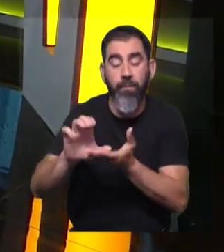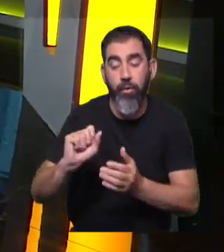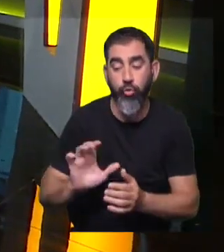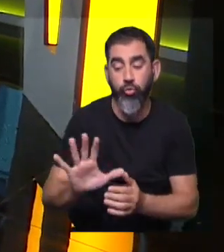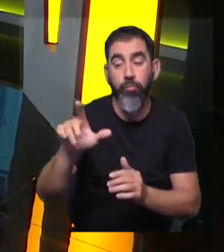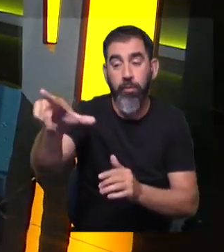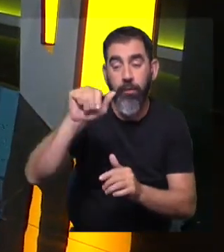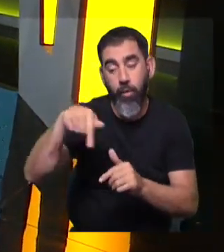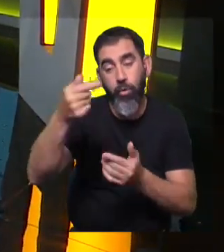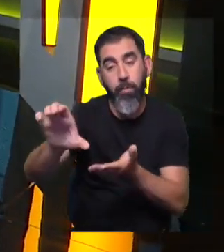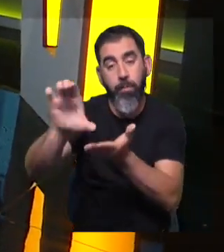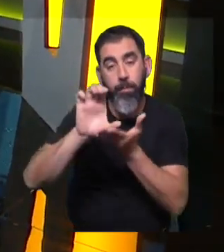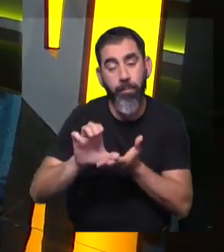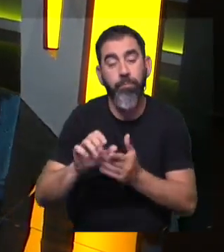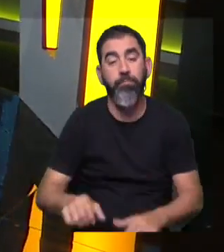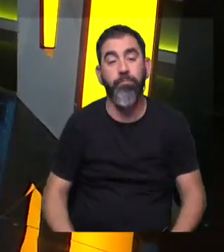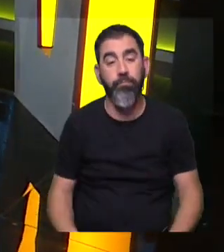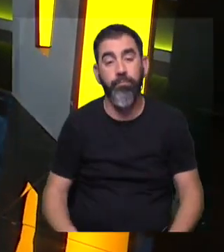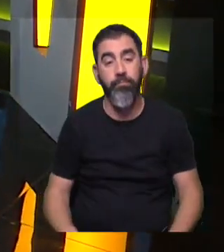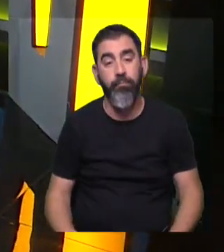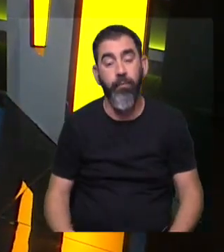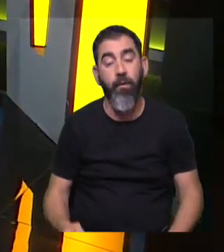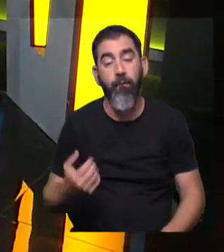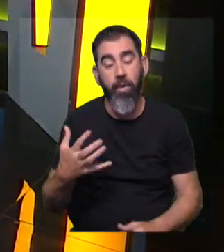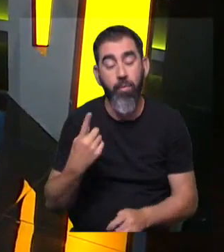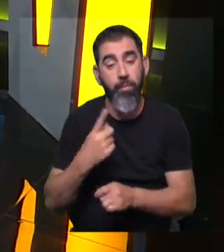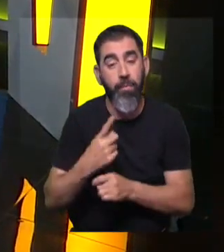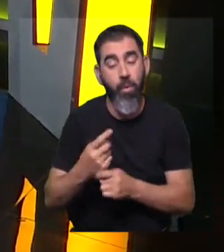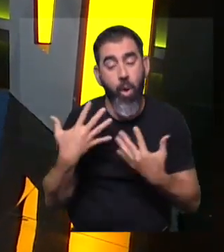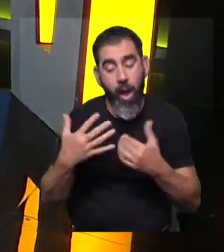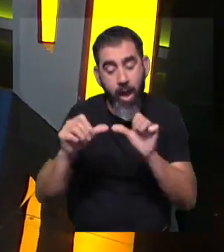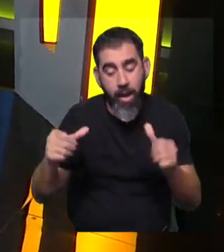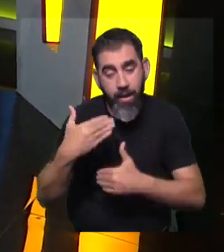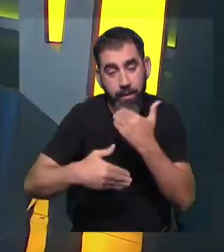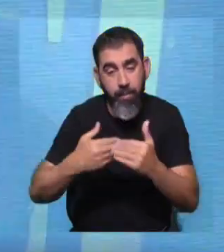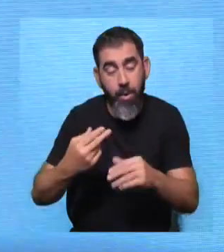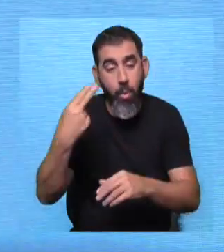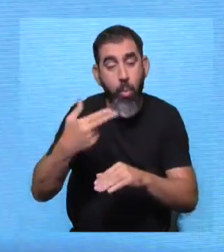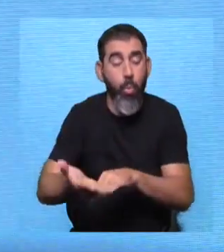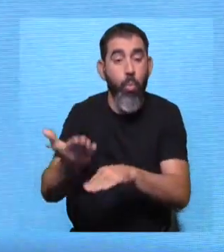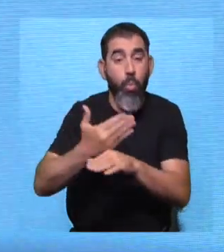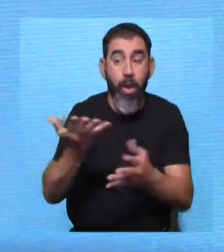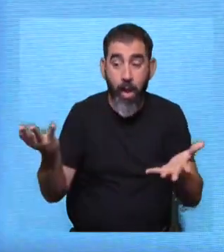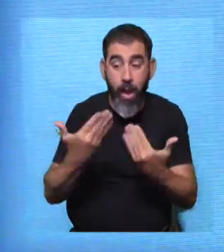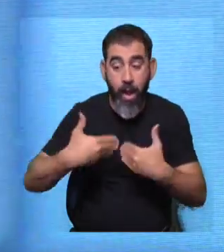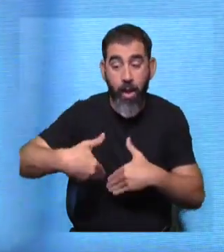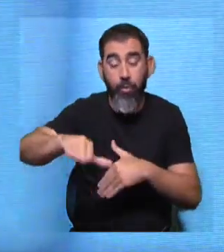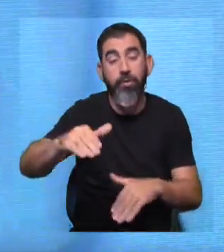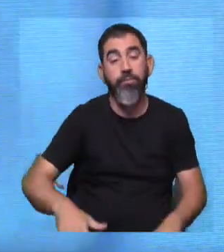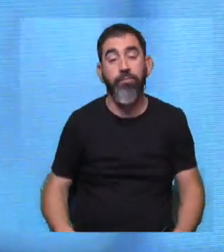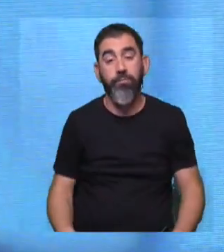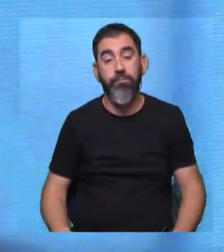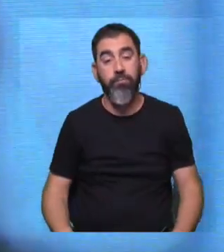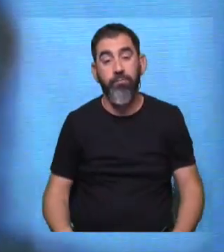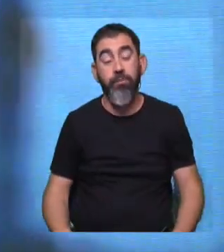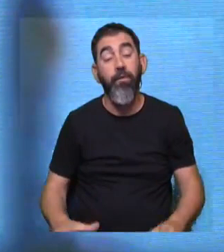atraer también inversores. Tomar el coraje de dar el primer paso, de animarse a hacer cosas que no se han hecho antes, que es lo que viene ahora, porque